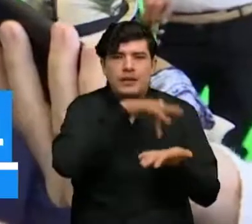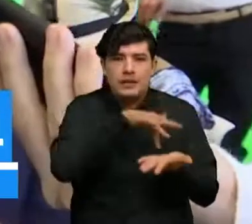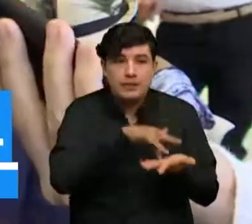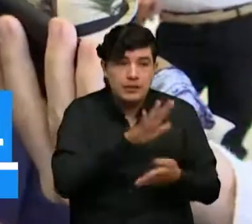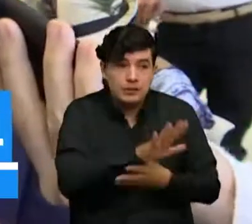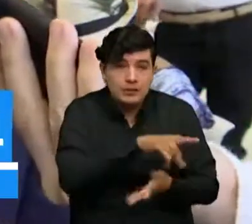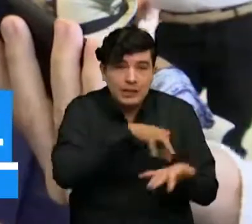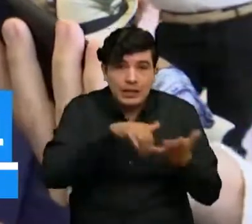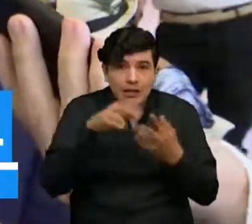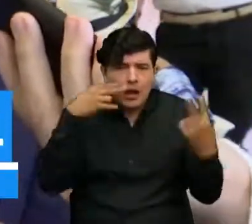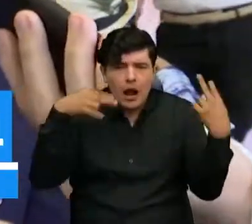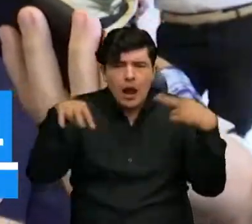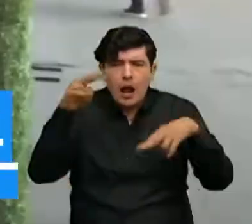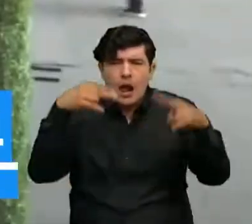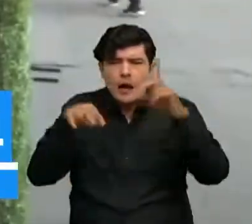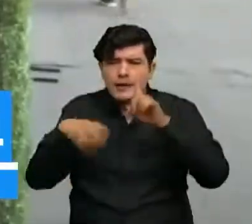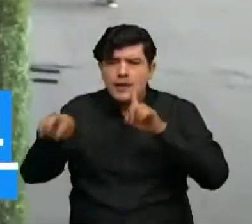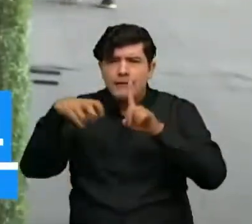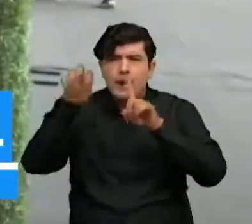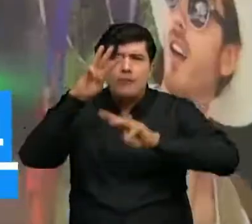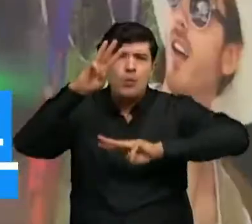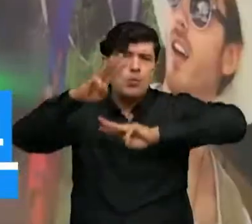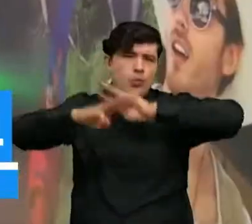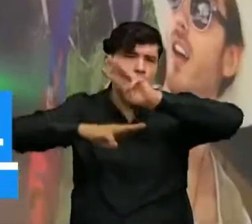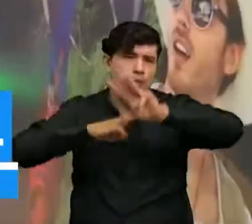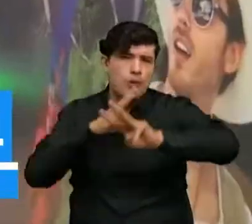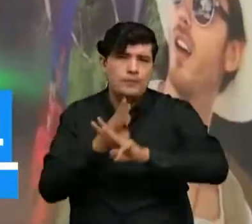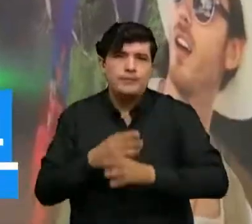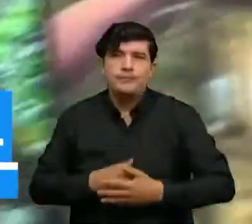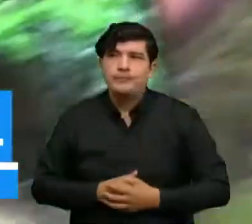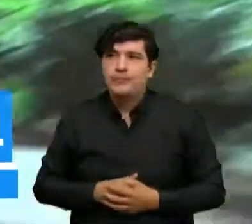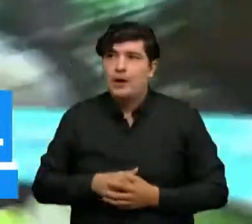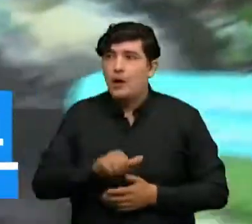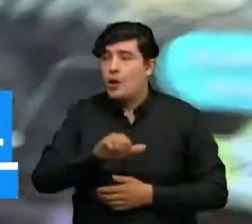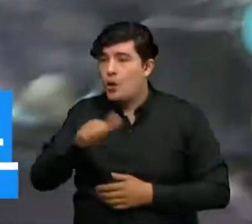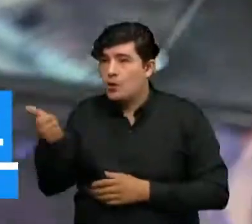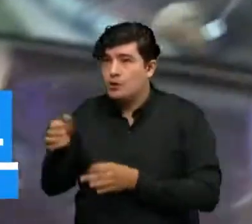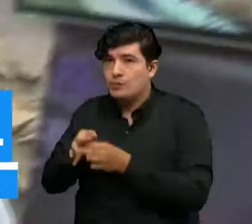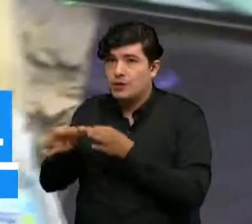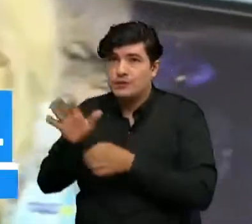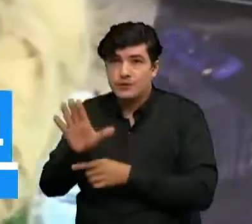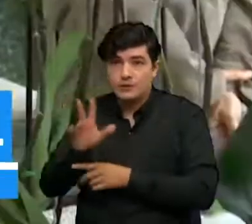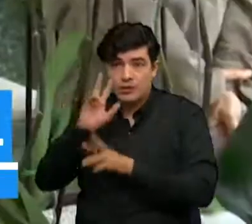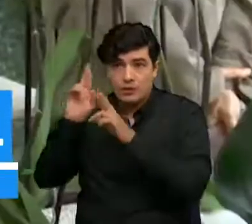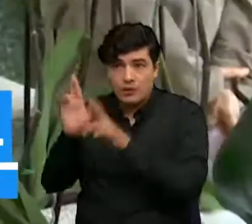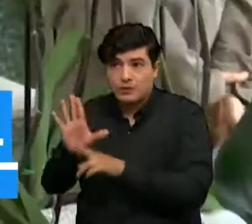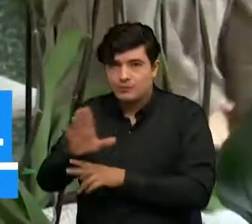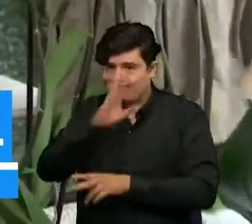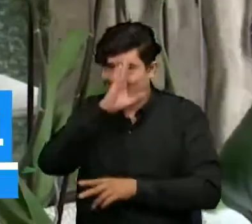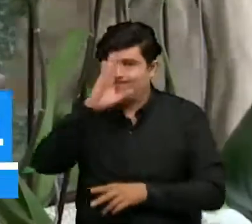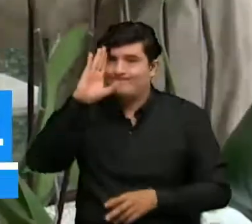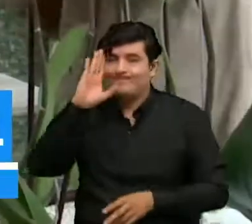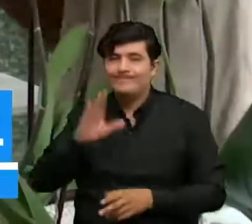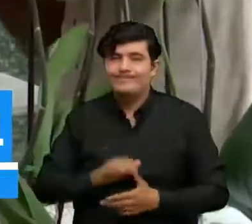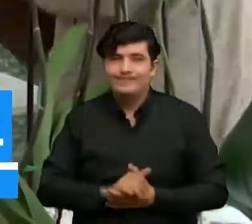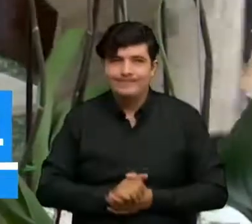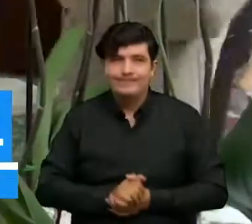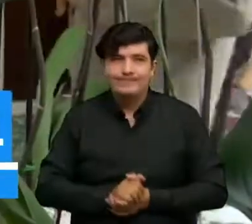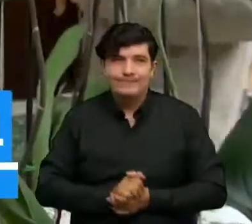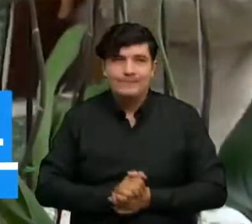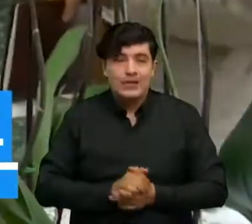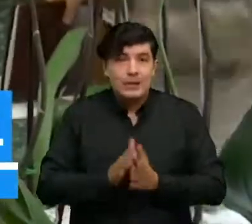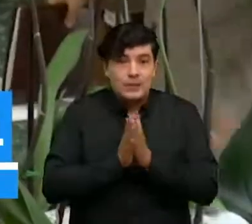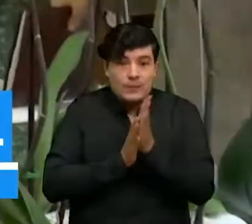ese turismo de clase mundial. Y uno de esos municipios que refleja ese trabajo por el turismo es San Gil. La buena noticia es que